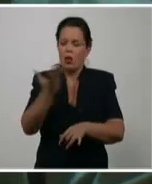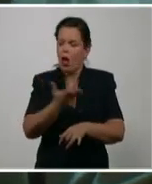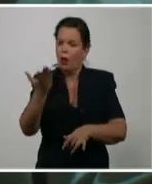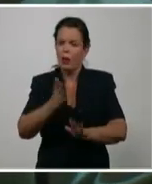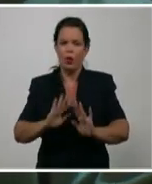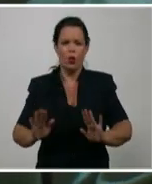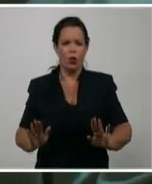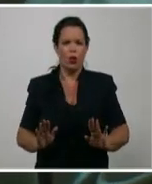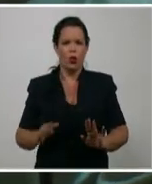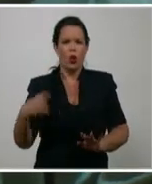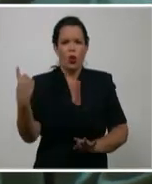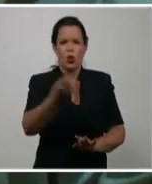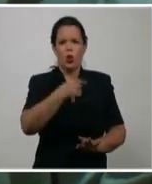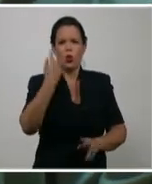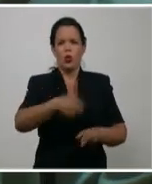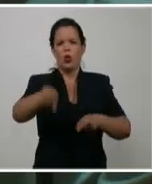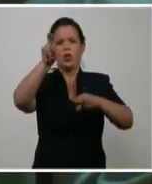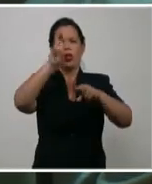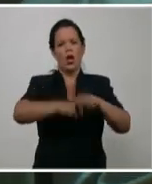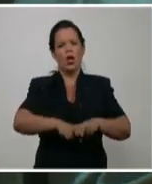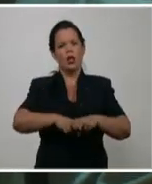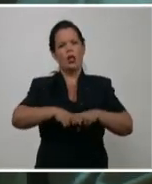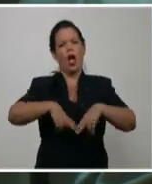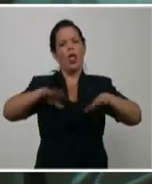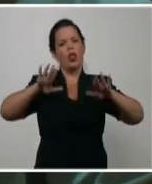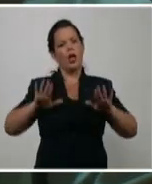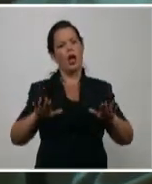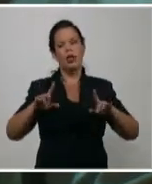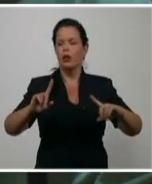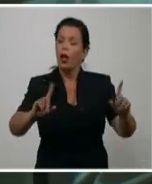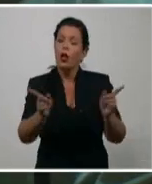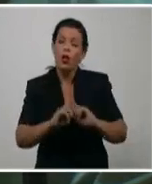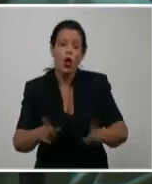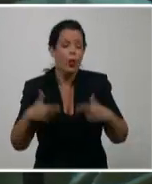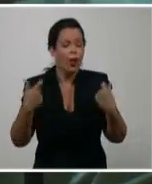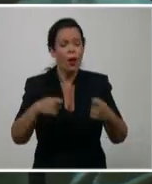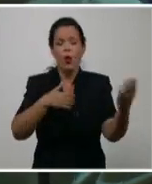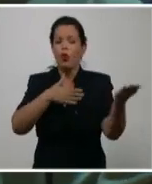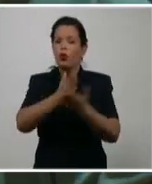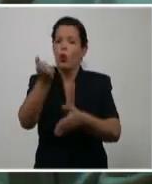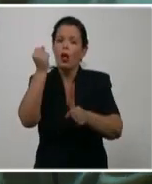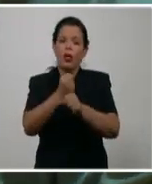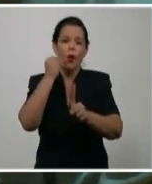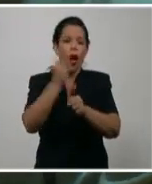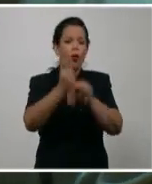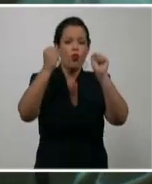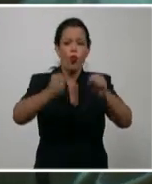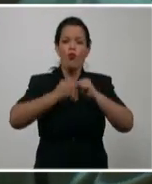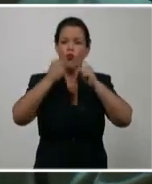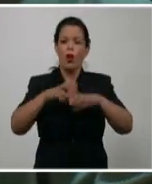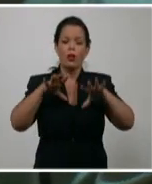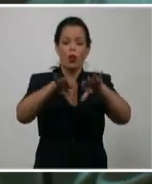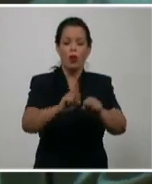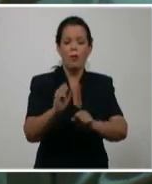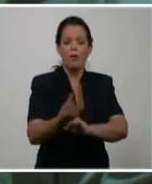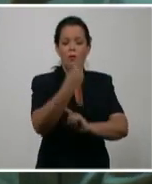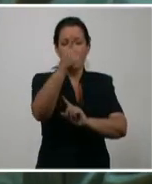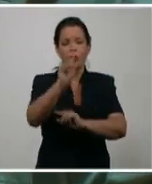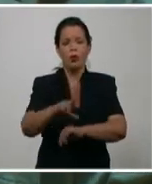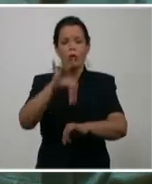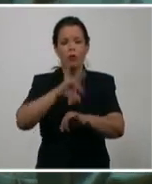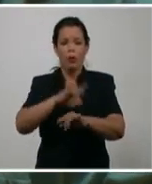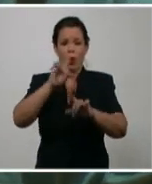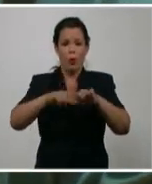podemos descansar. No podemos descansar hasta que no tengamos la fuente de infección, porque si no tenemos la fuente de